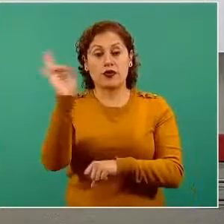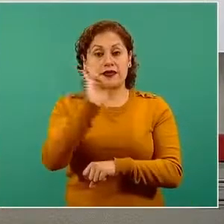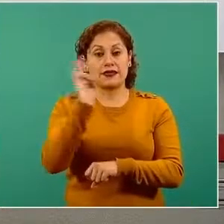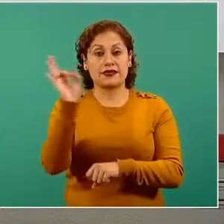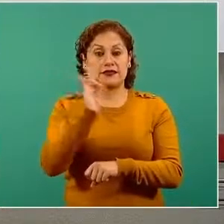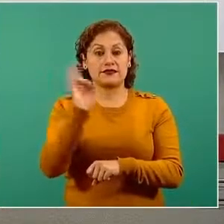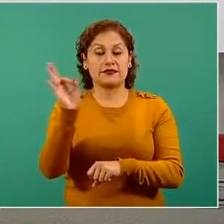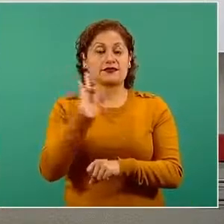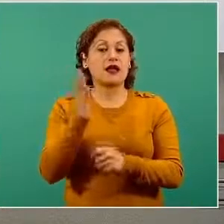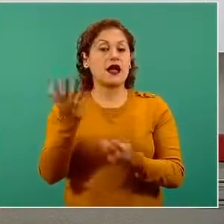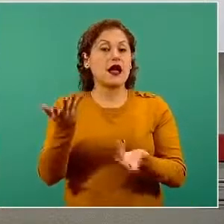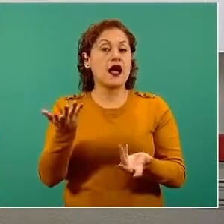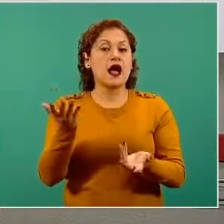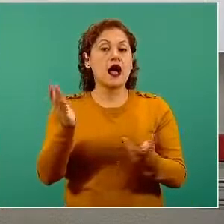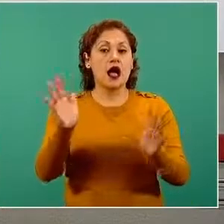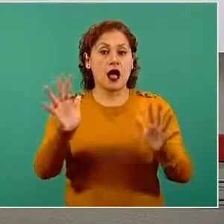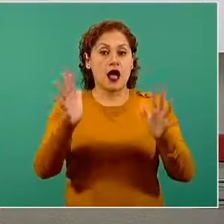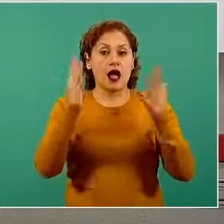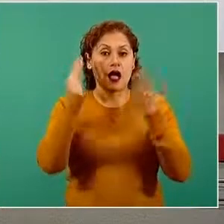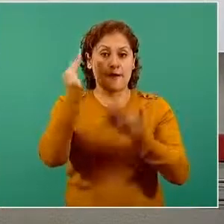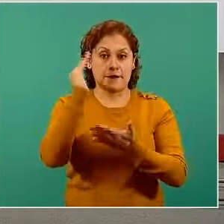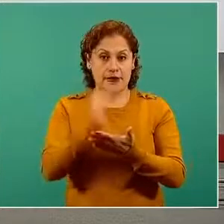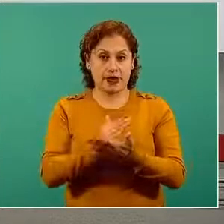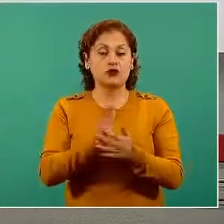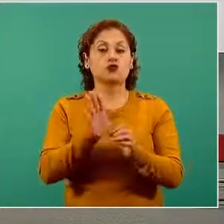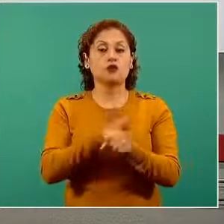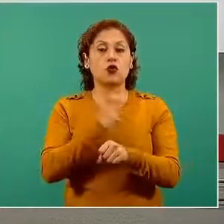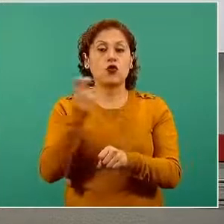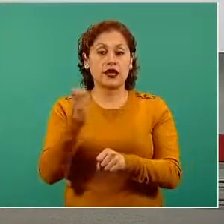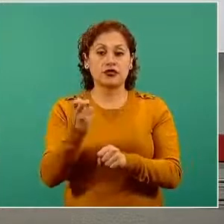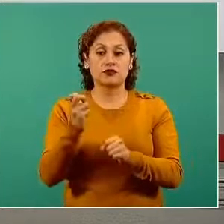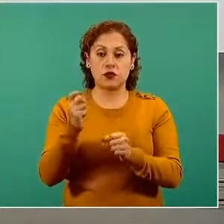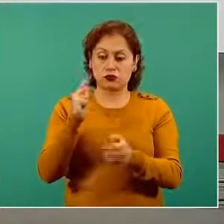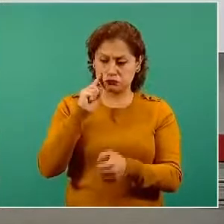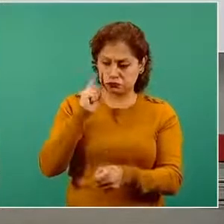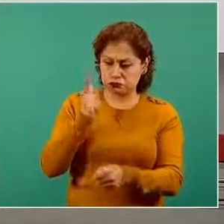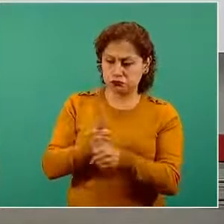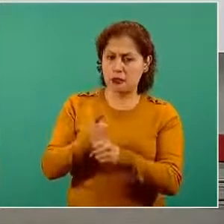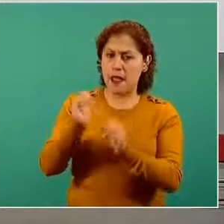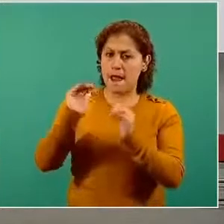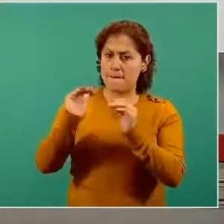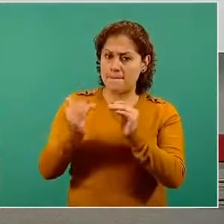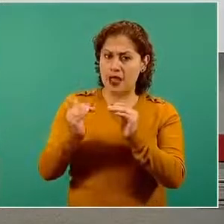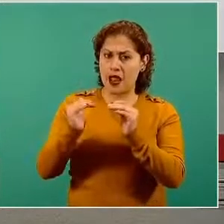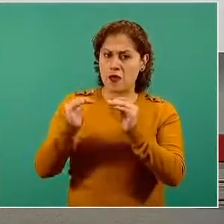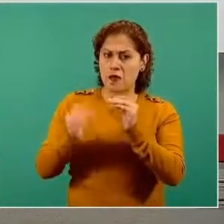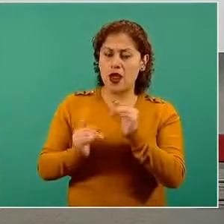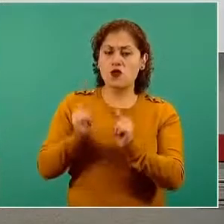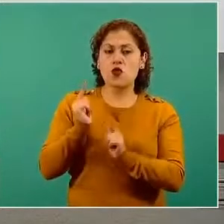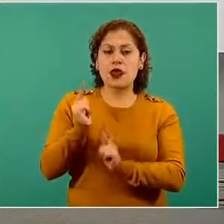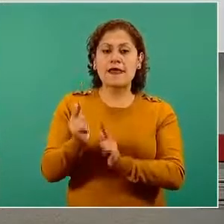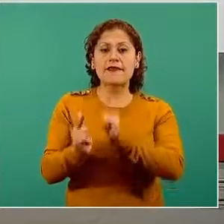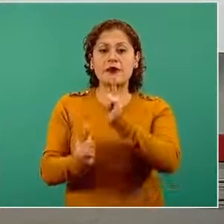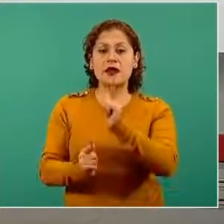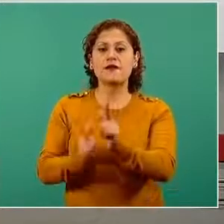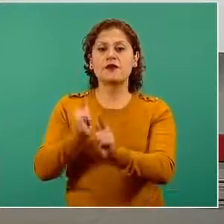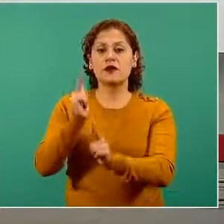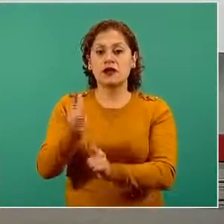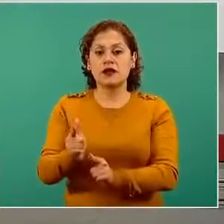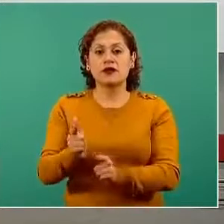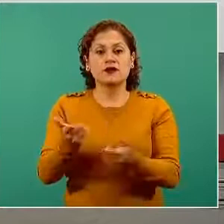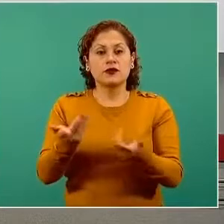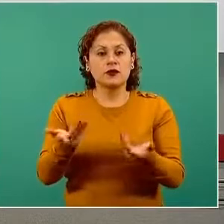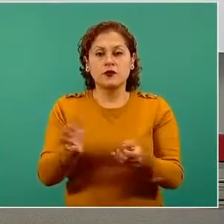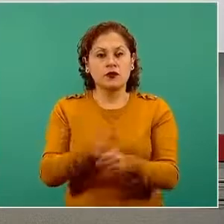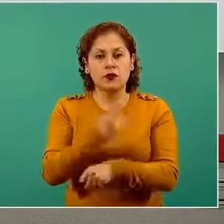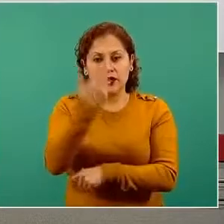menor velocidad, lo cual nos está dando menos casos. Pero eso porque se están acatando más o menos